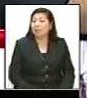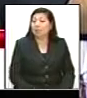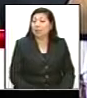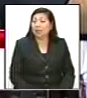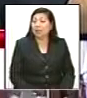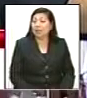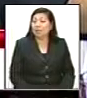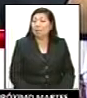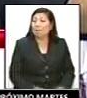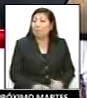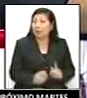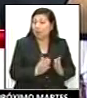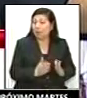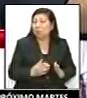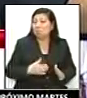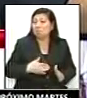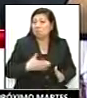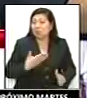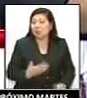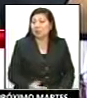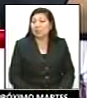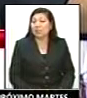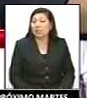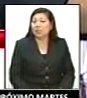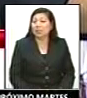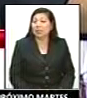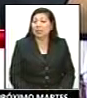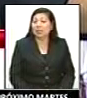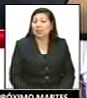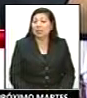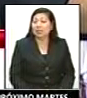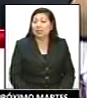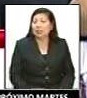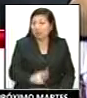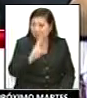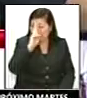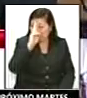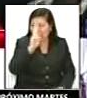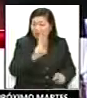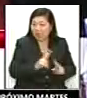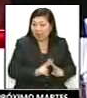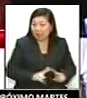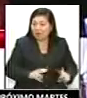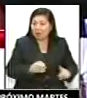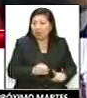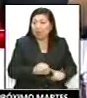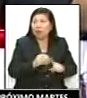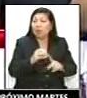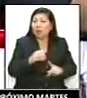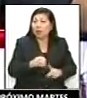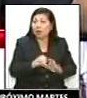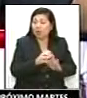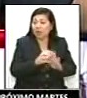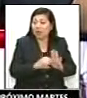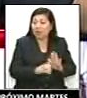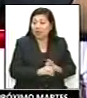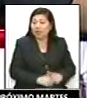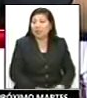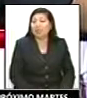pero en la medida de lo posible, en la medida de las posibilidades, respetando los valores y principios de la Constitución